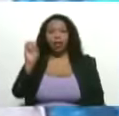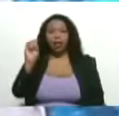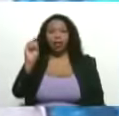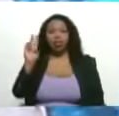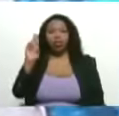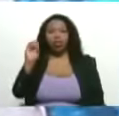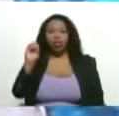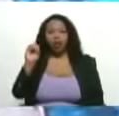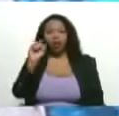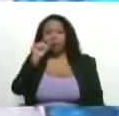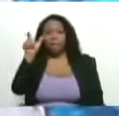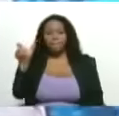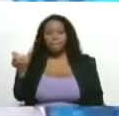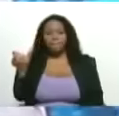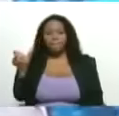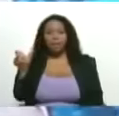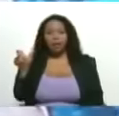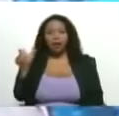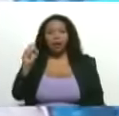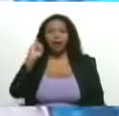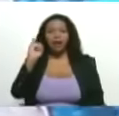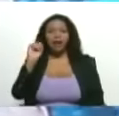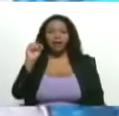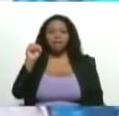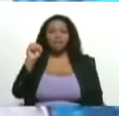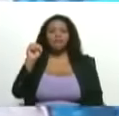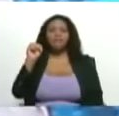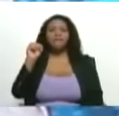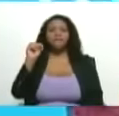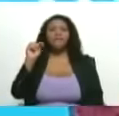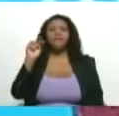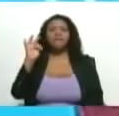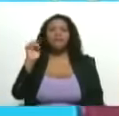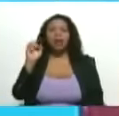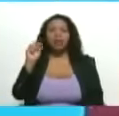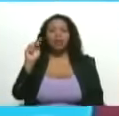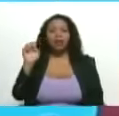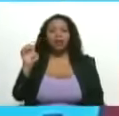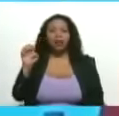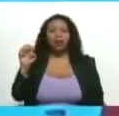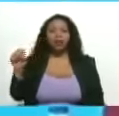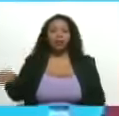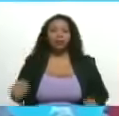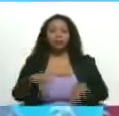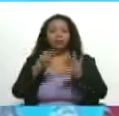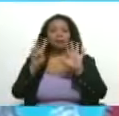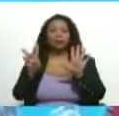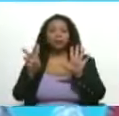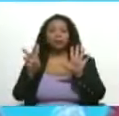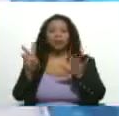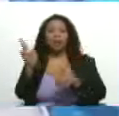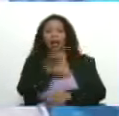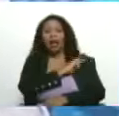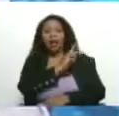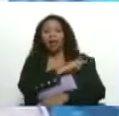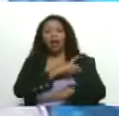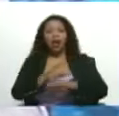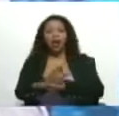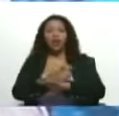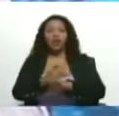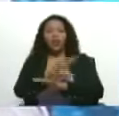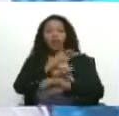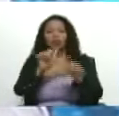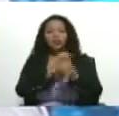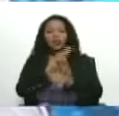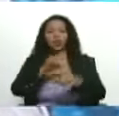Aparicio. Y en séptimo lugar, el jefe de gobierno de Caracas y vicepresidente